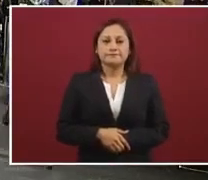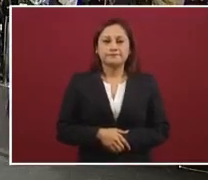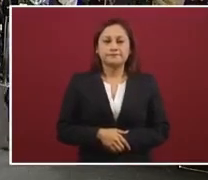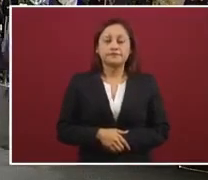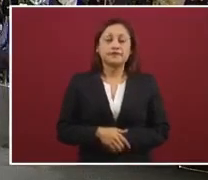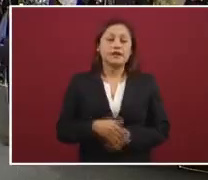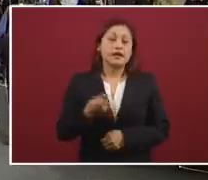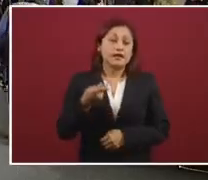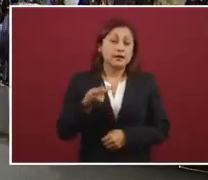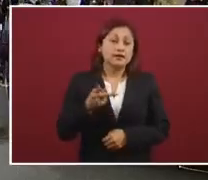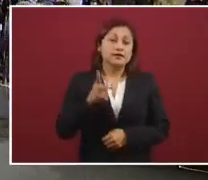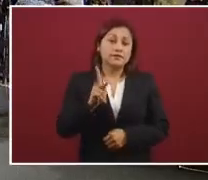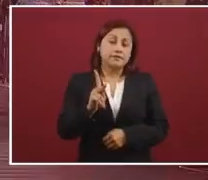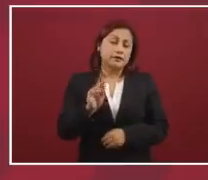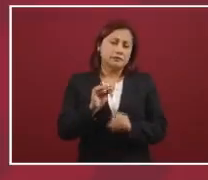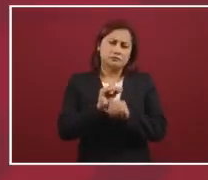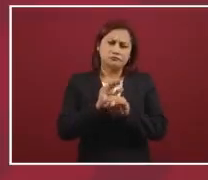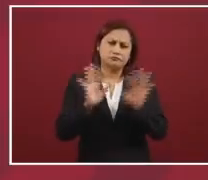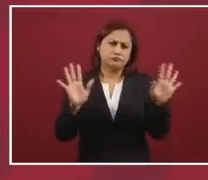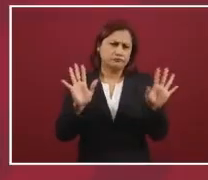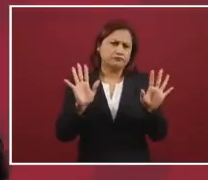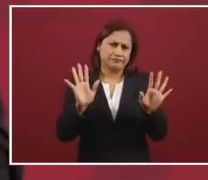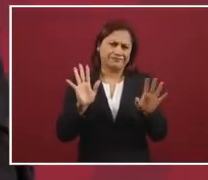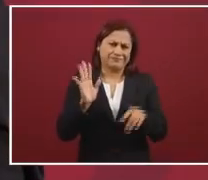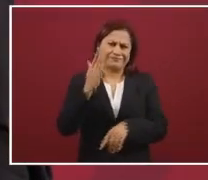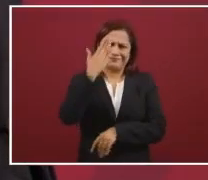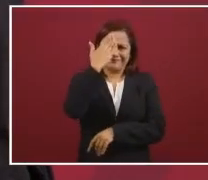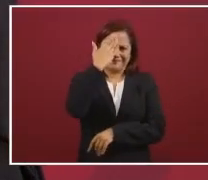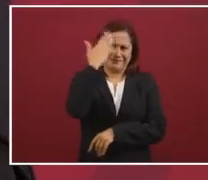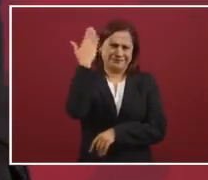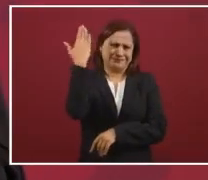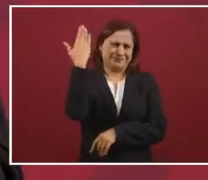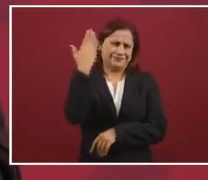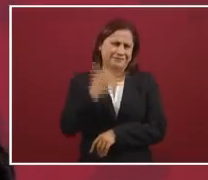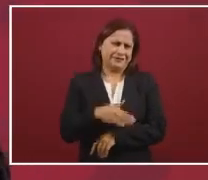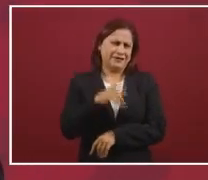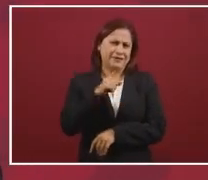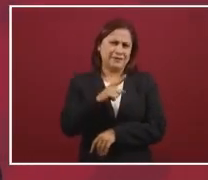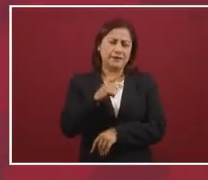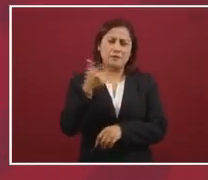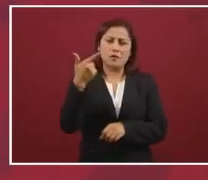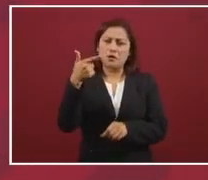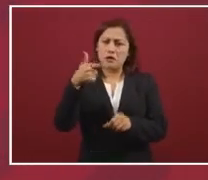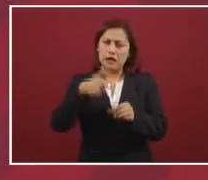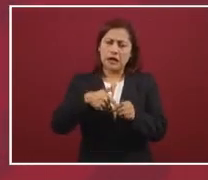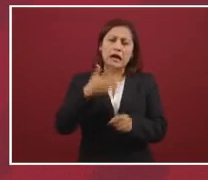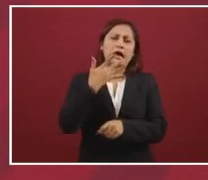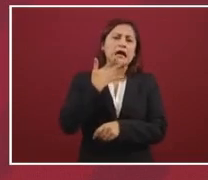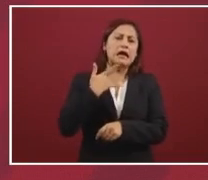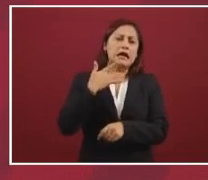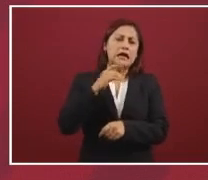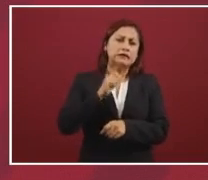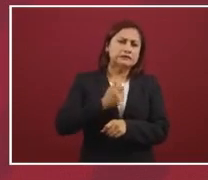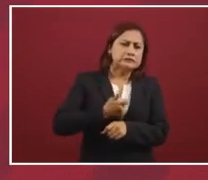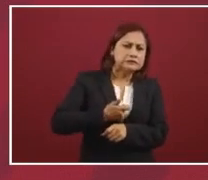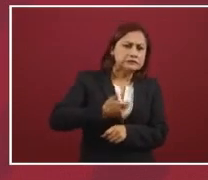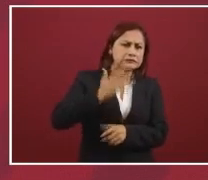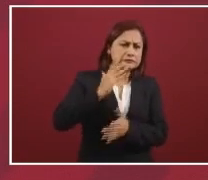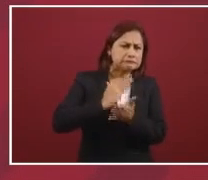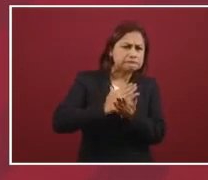es obvio que sí afecta el incremento de los precios